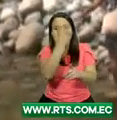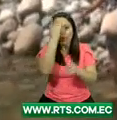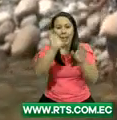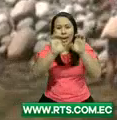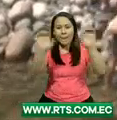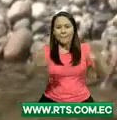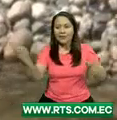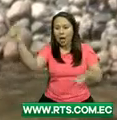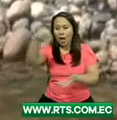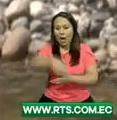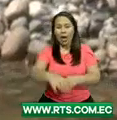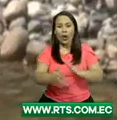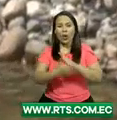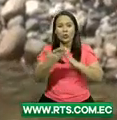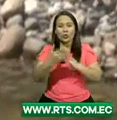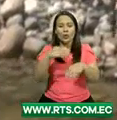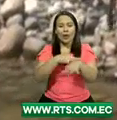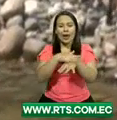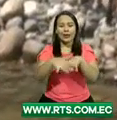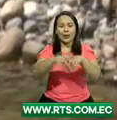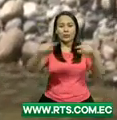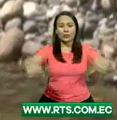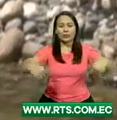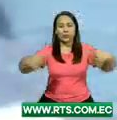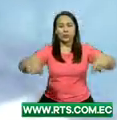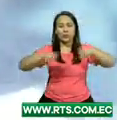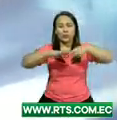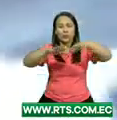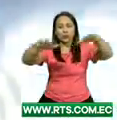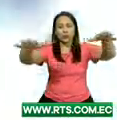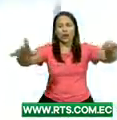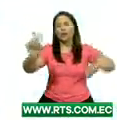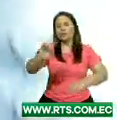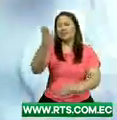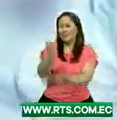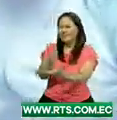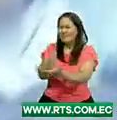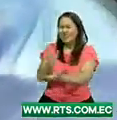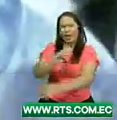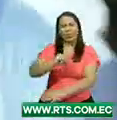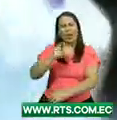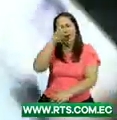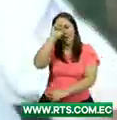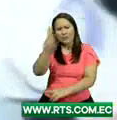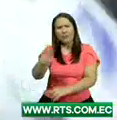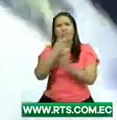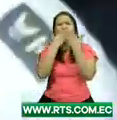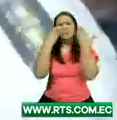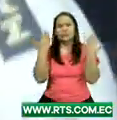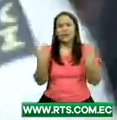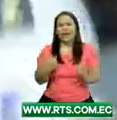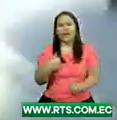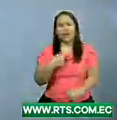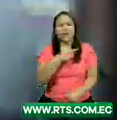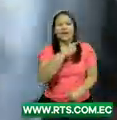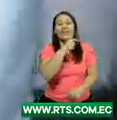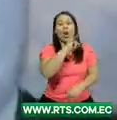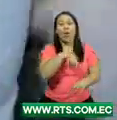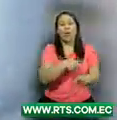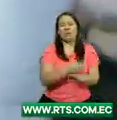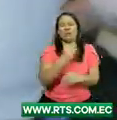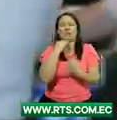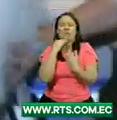construya en el río piatti a una central hidroeléctrica haya sido detenido por presuntamente intentar sobornar a un